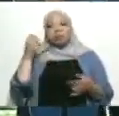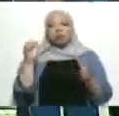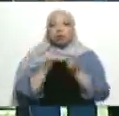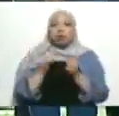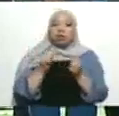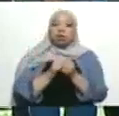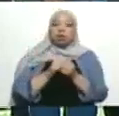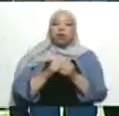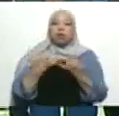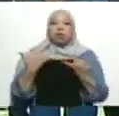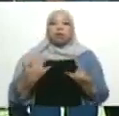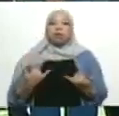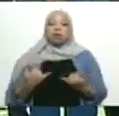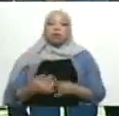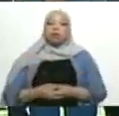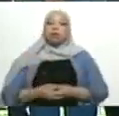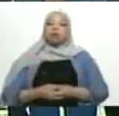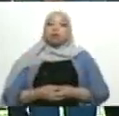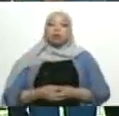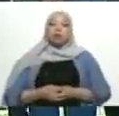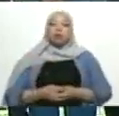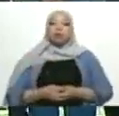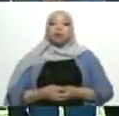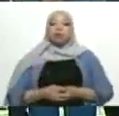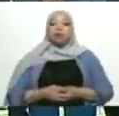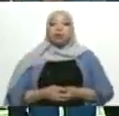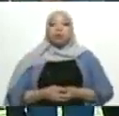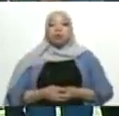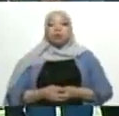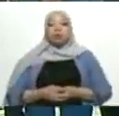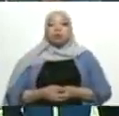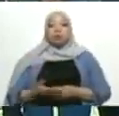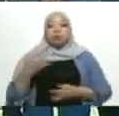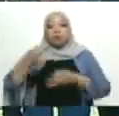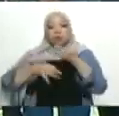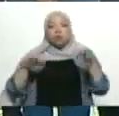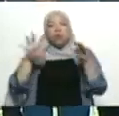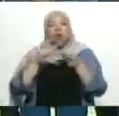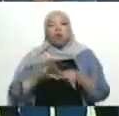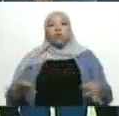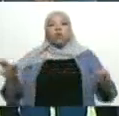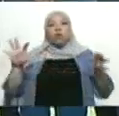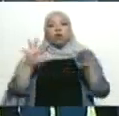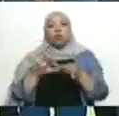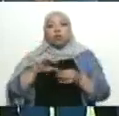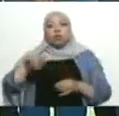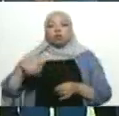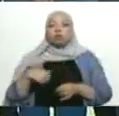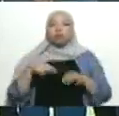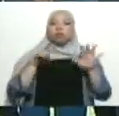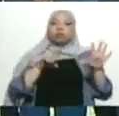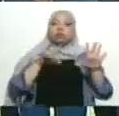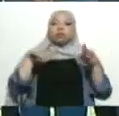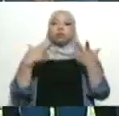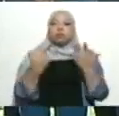piedra que está ahí, esta, que tengo yo en la mano. Me cuentan que Darío estaba, se sentó